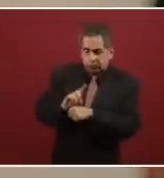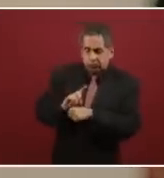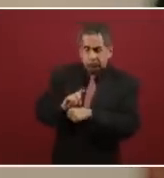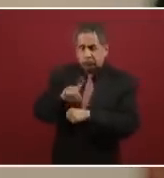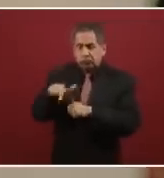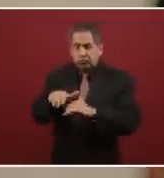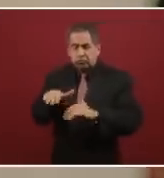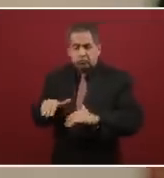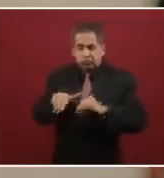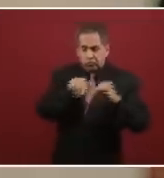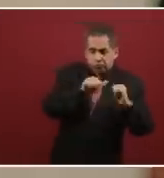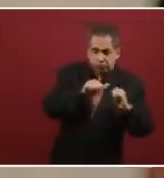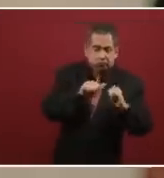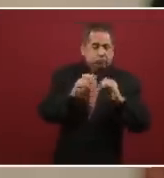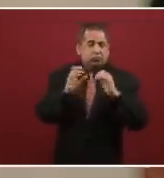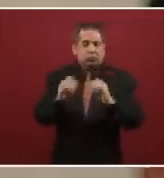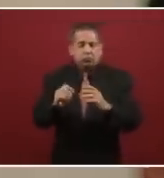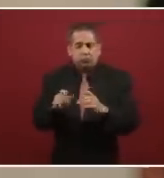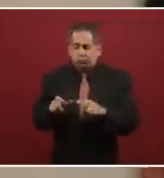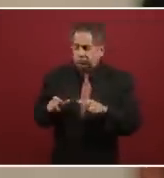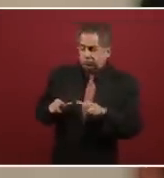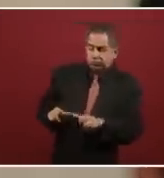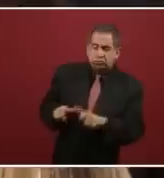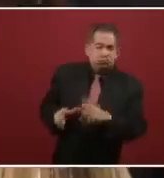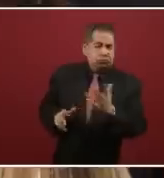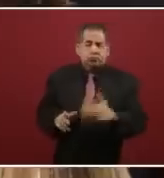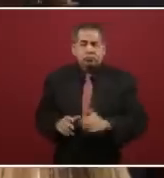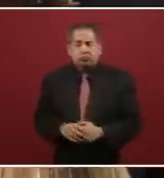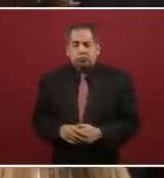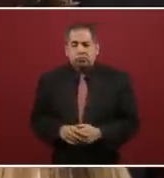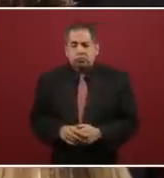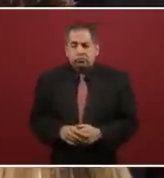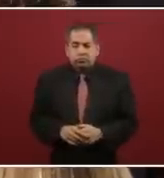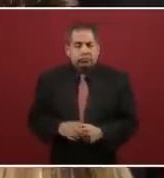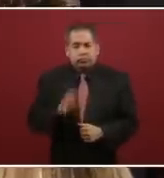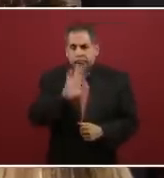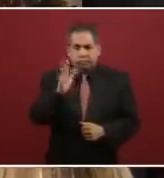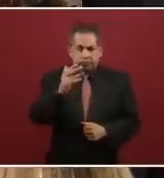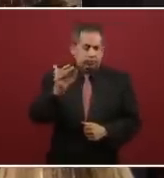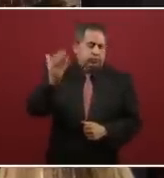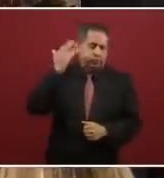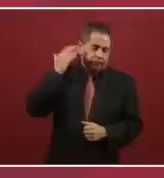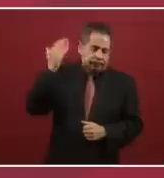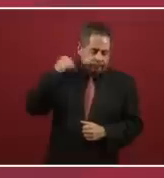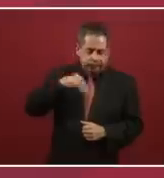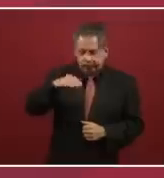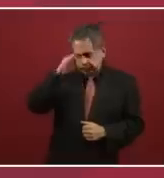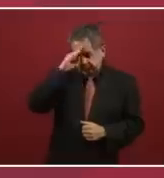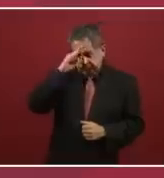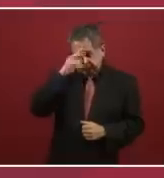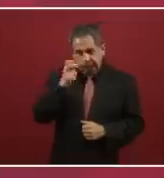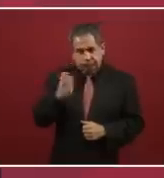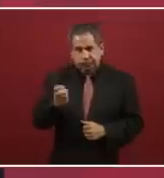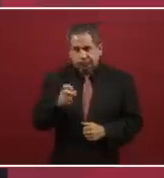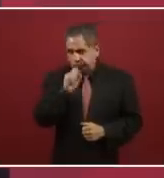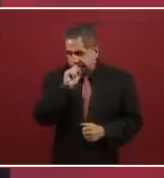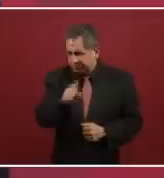pues en lo que se contiene esta migración? Es que ya se tenía contemplado como